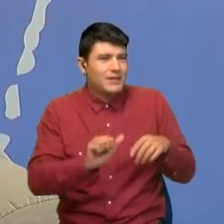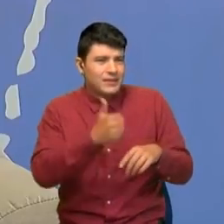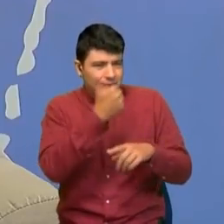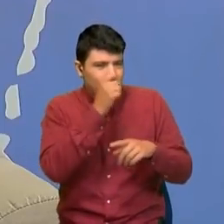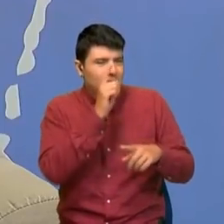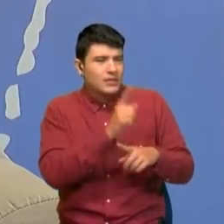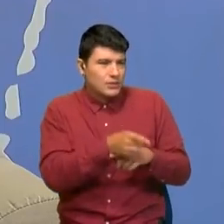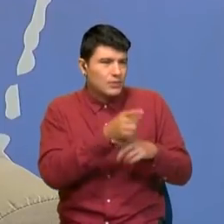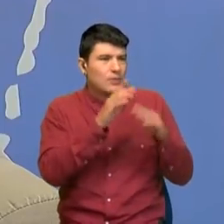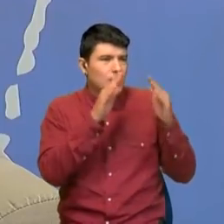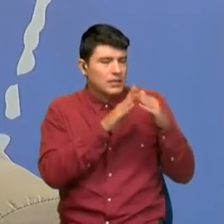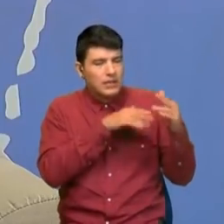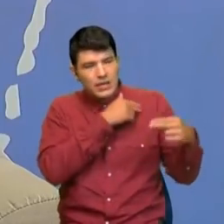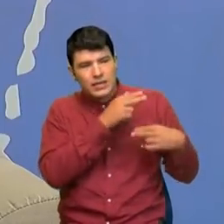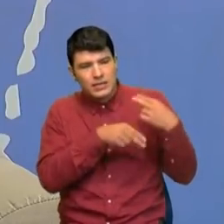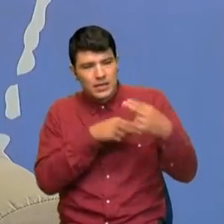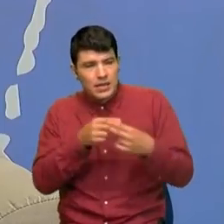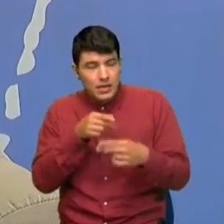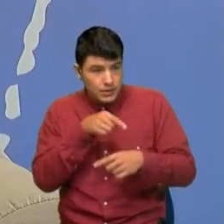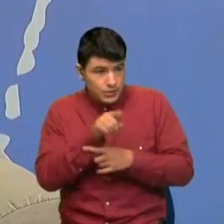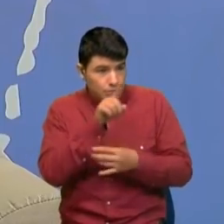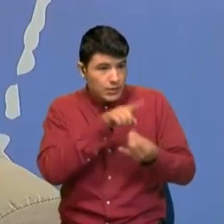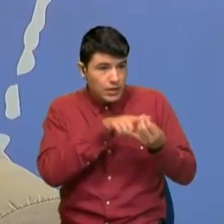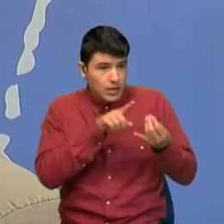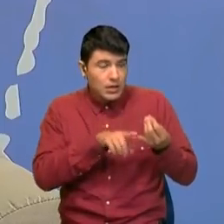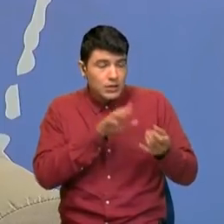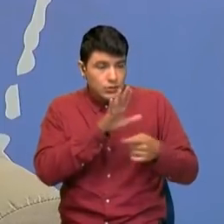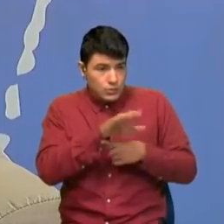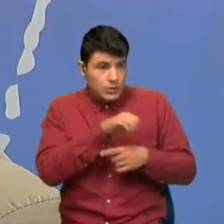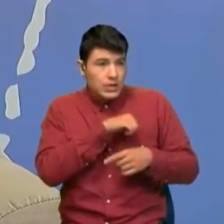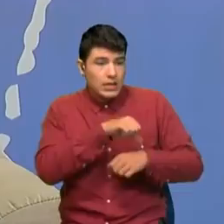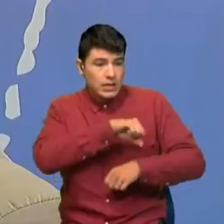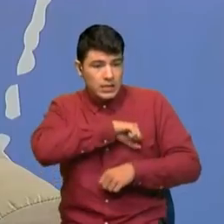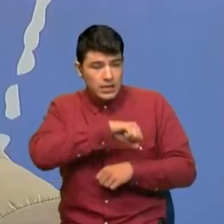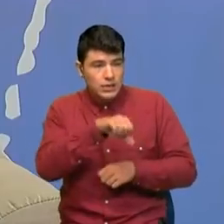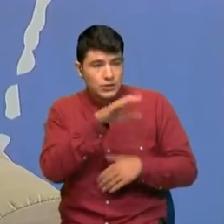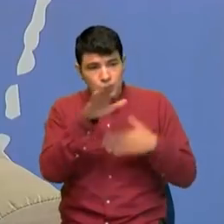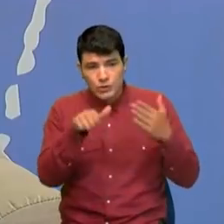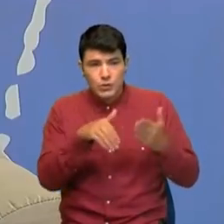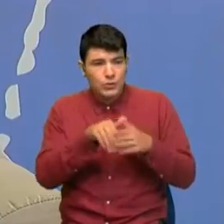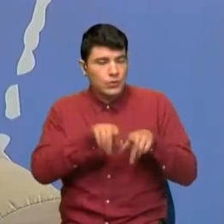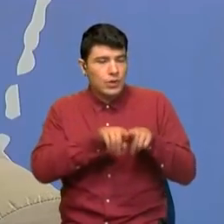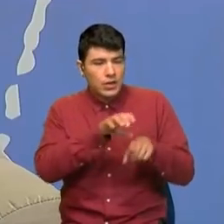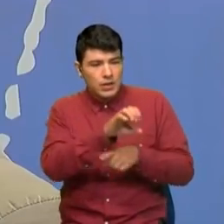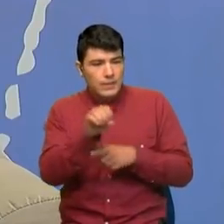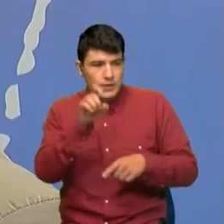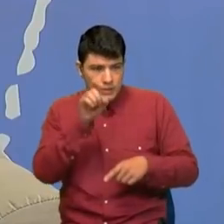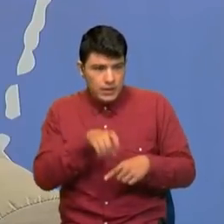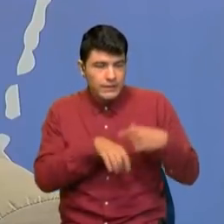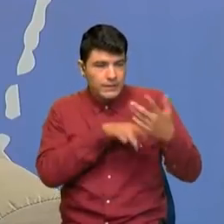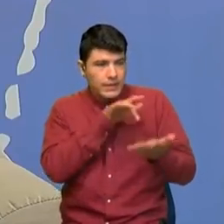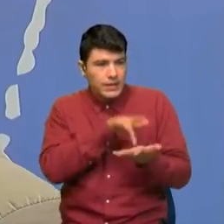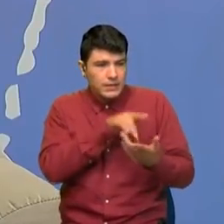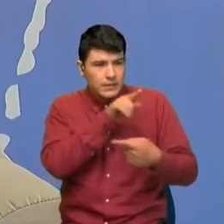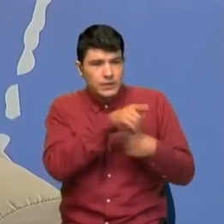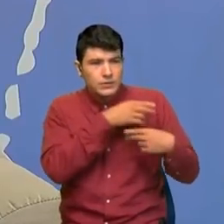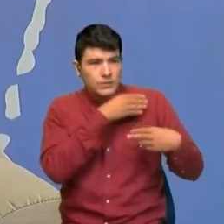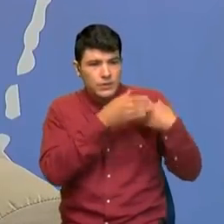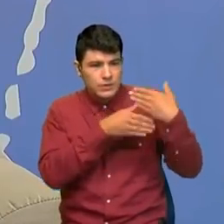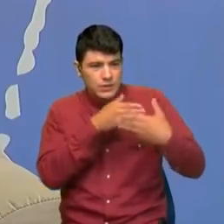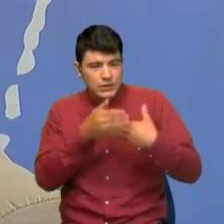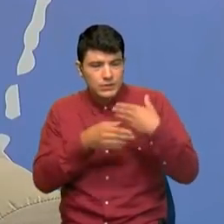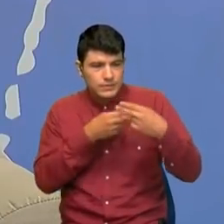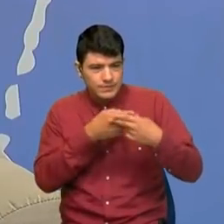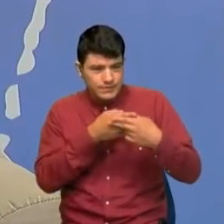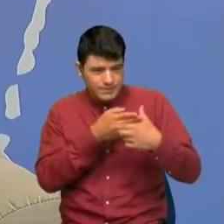este caso, todos los hermanos tienen esa vocación y todos los hermanos deben participar en la sucesión. Ocurre